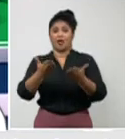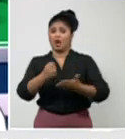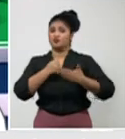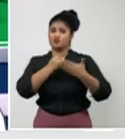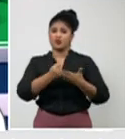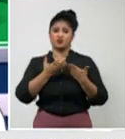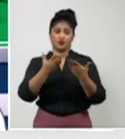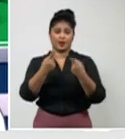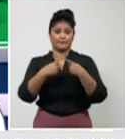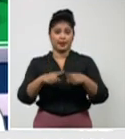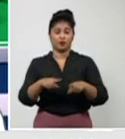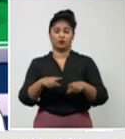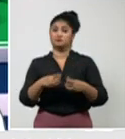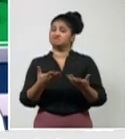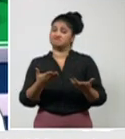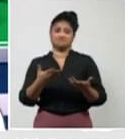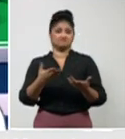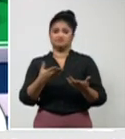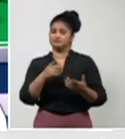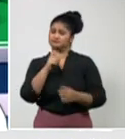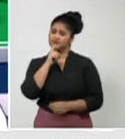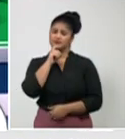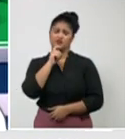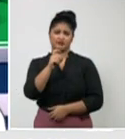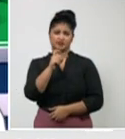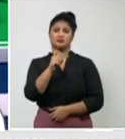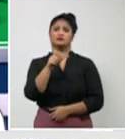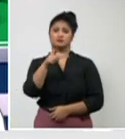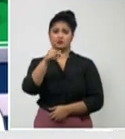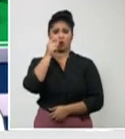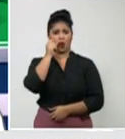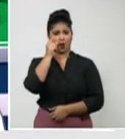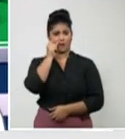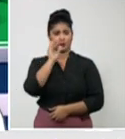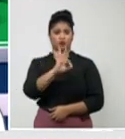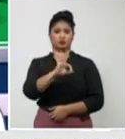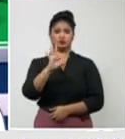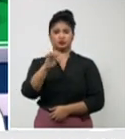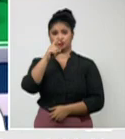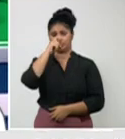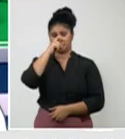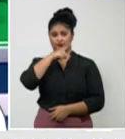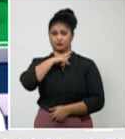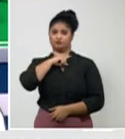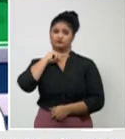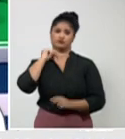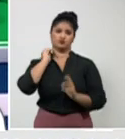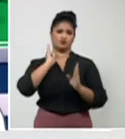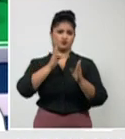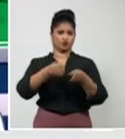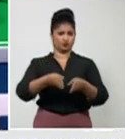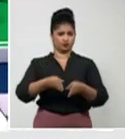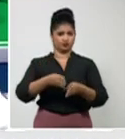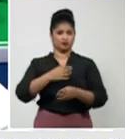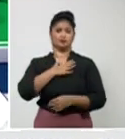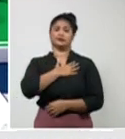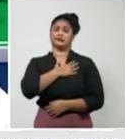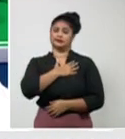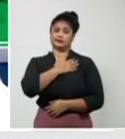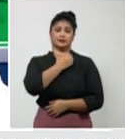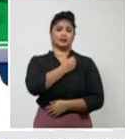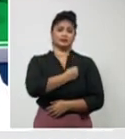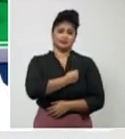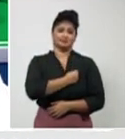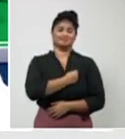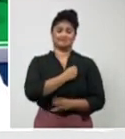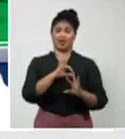reanimación cardiopulmonar. Como ven, una evolución muy rápida. lamentamos mucho y damos las condolencias